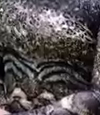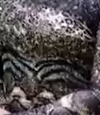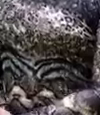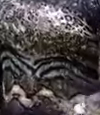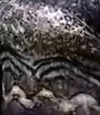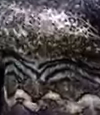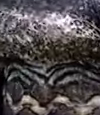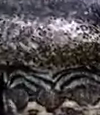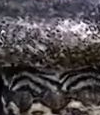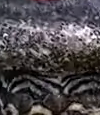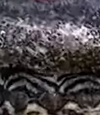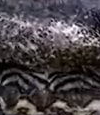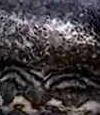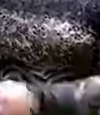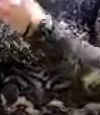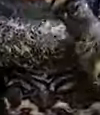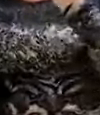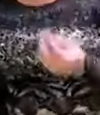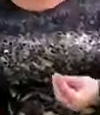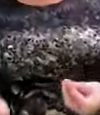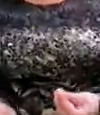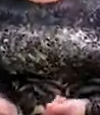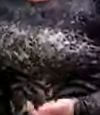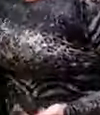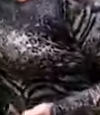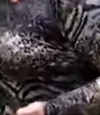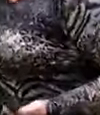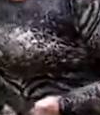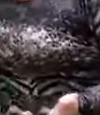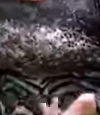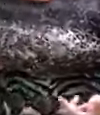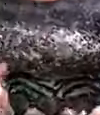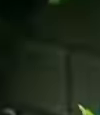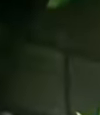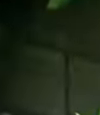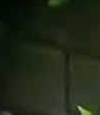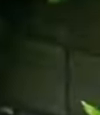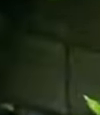salió mal. Ay, no te pongas así, mi pequeñito panadero. Ay, yo